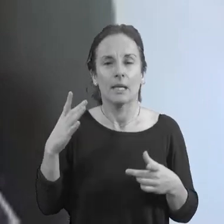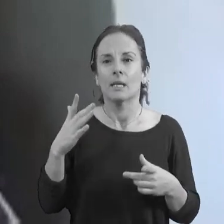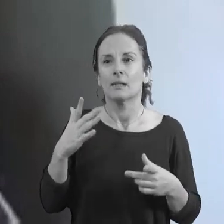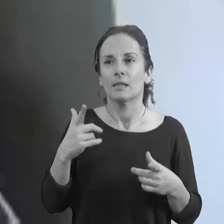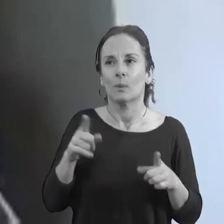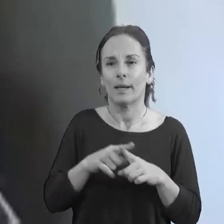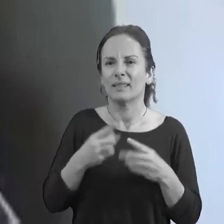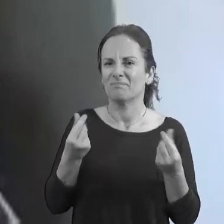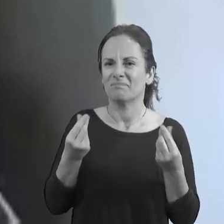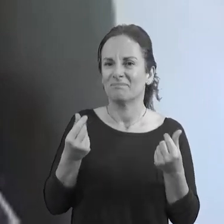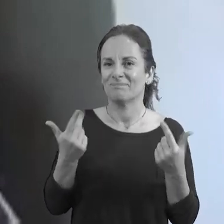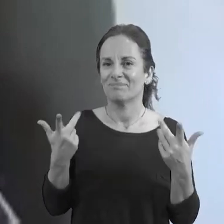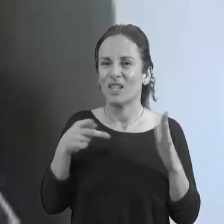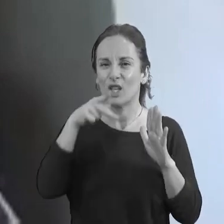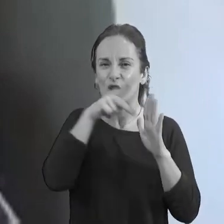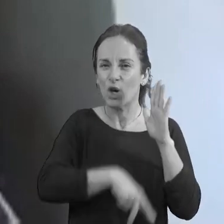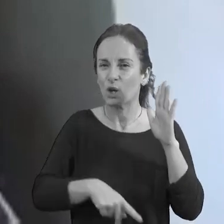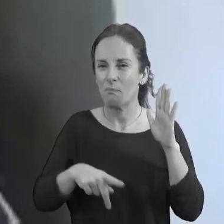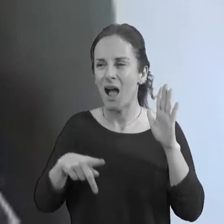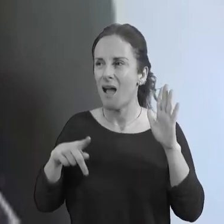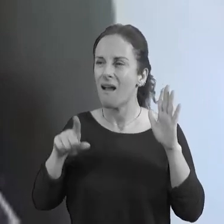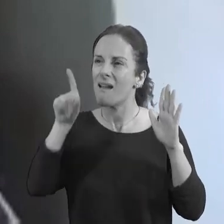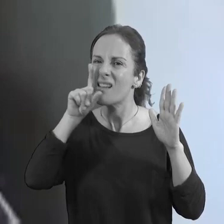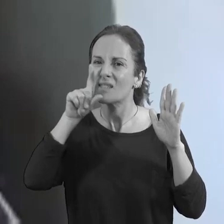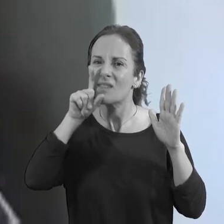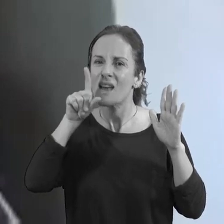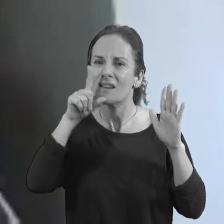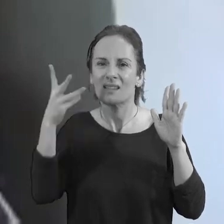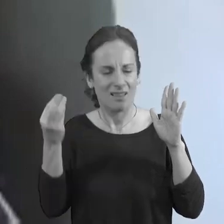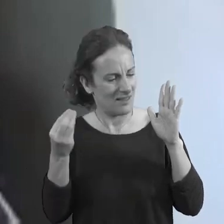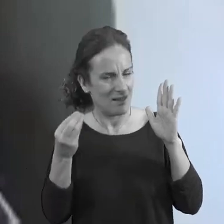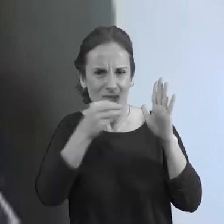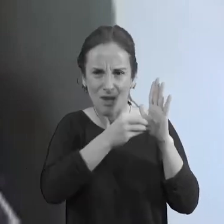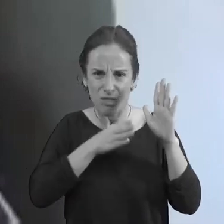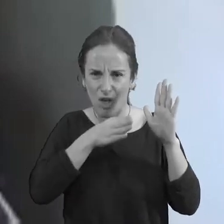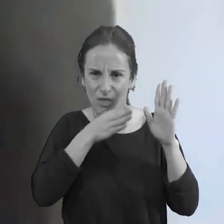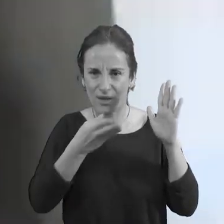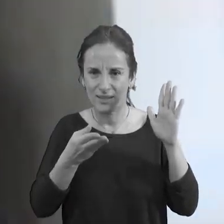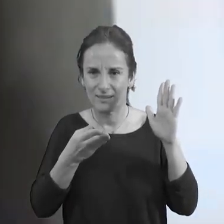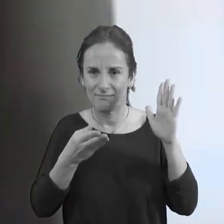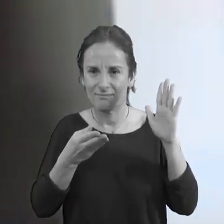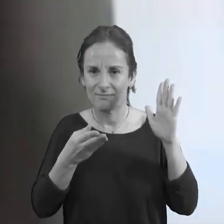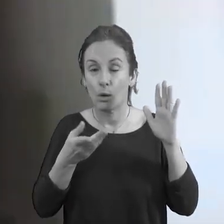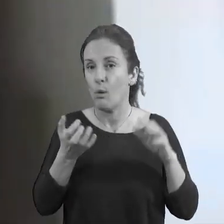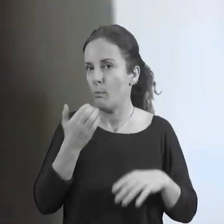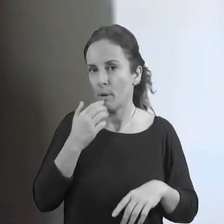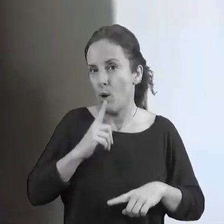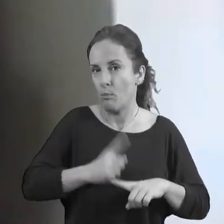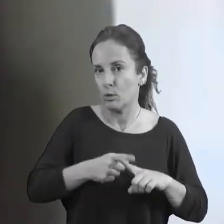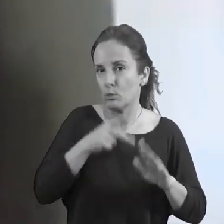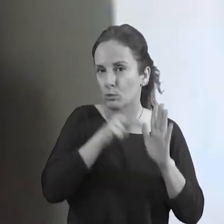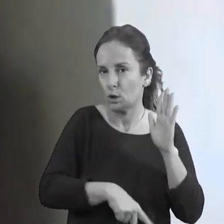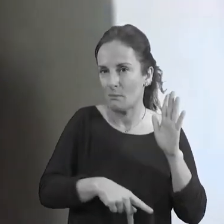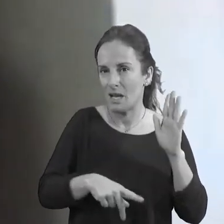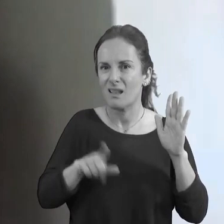incomodan dentro de lo normativo, ¿no? Ya sea lo heteronormativo o lo gay normativo también, ¿no?